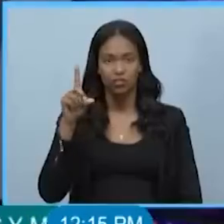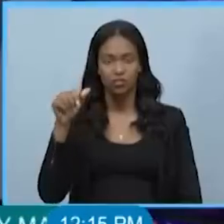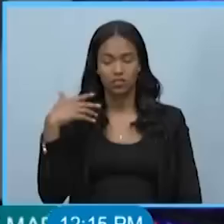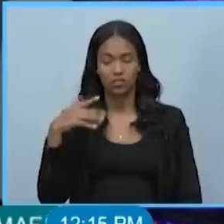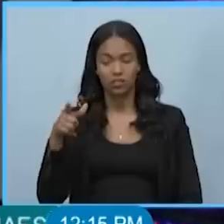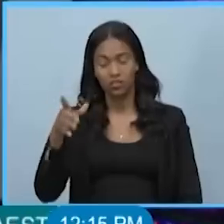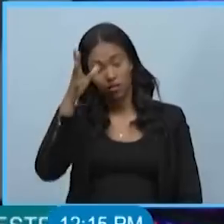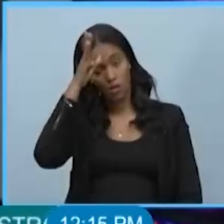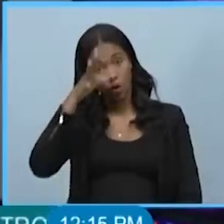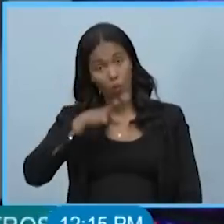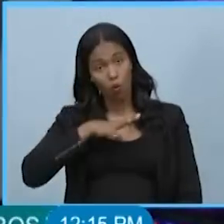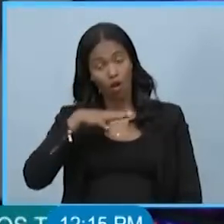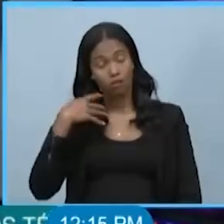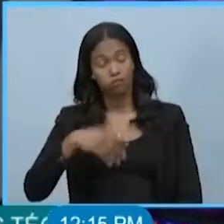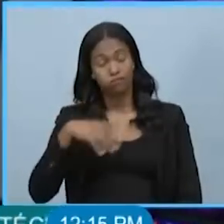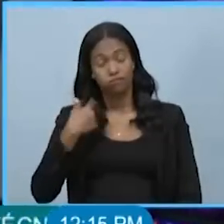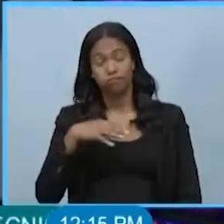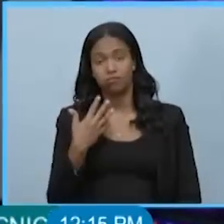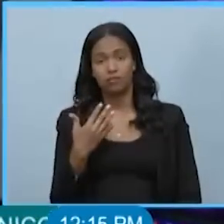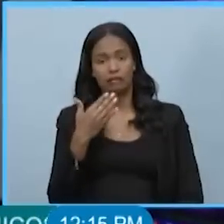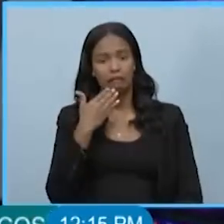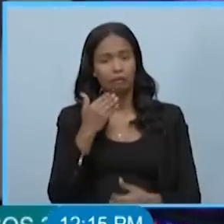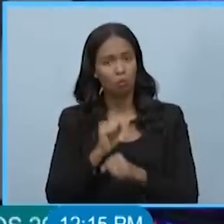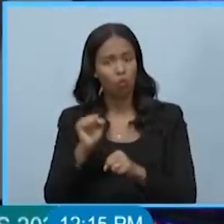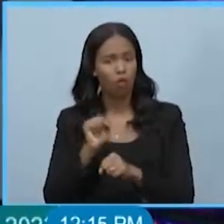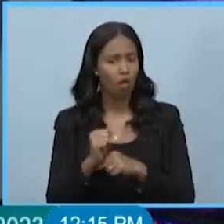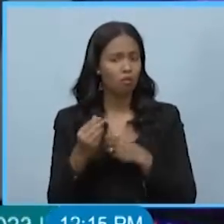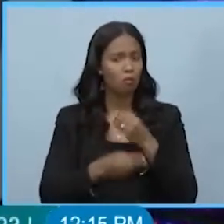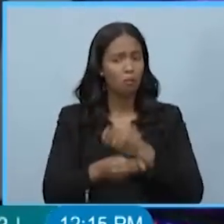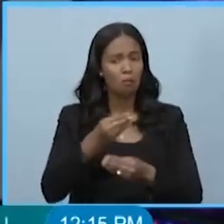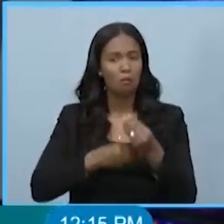hombre que navegó por el mundo empresarial, pero también